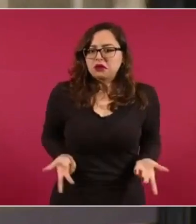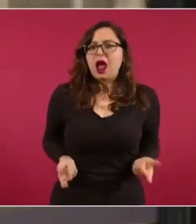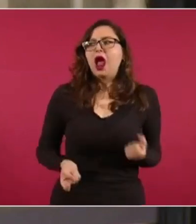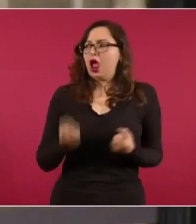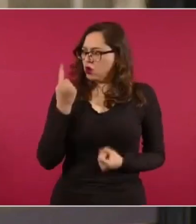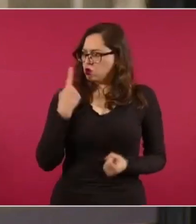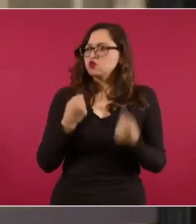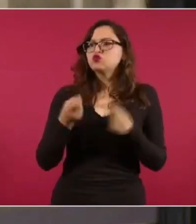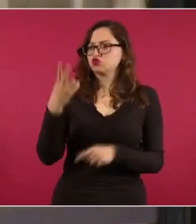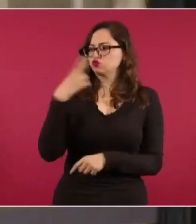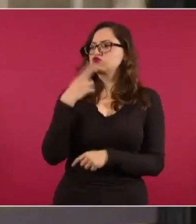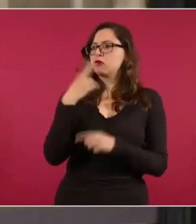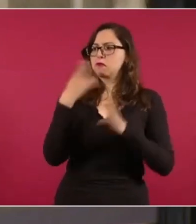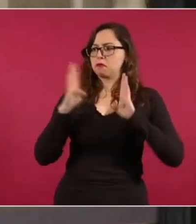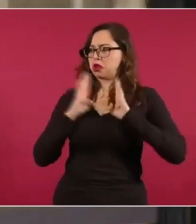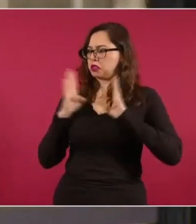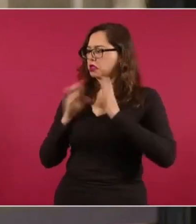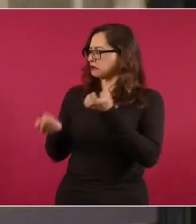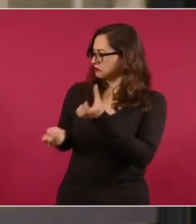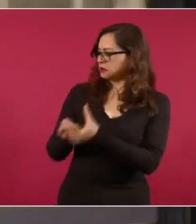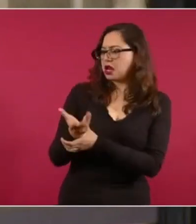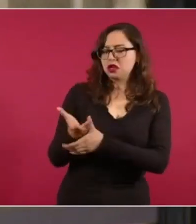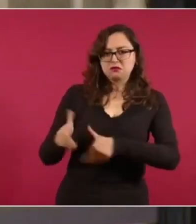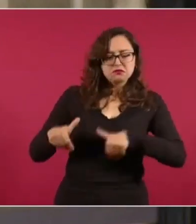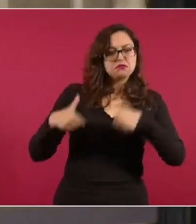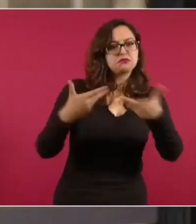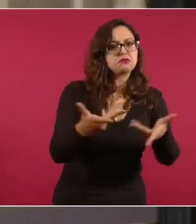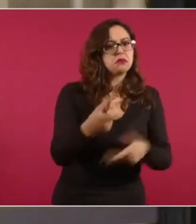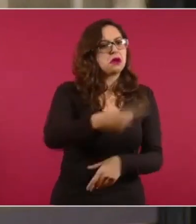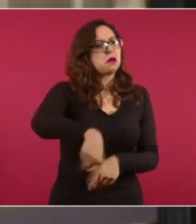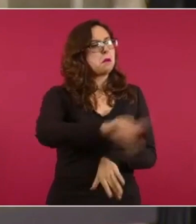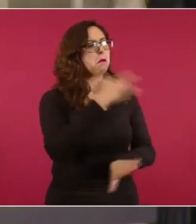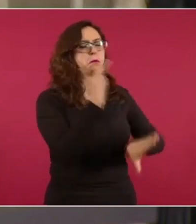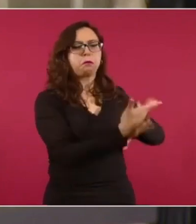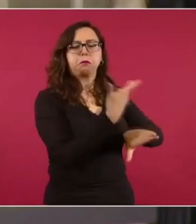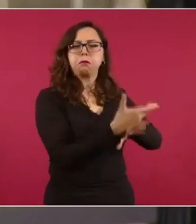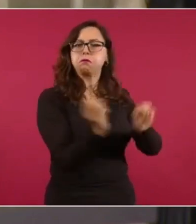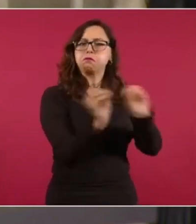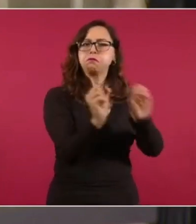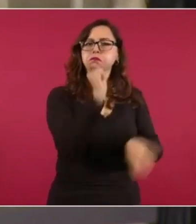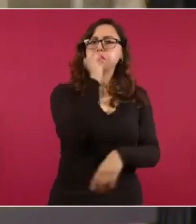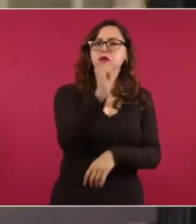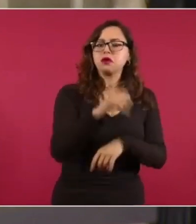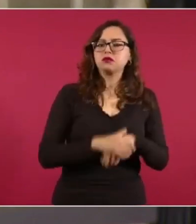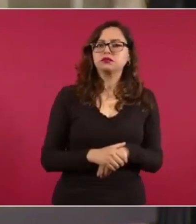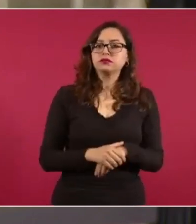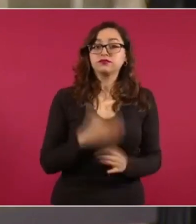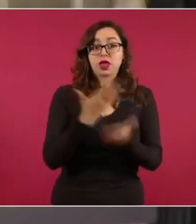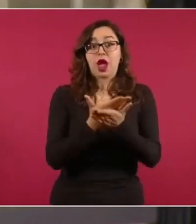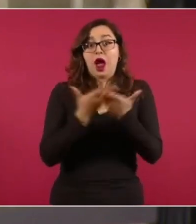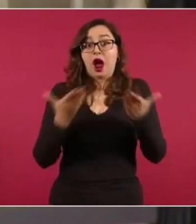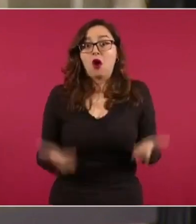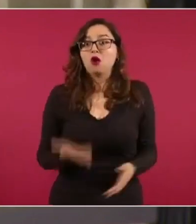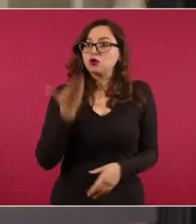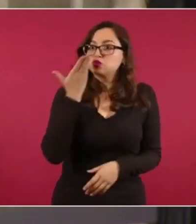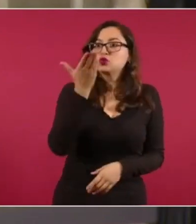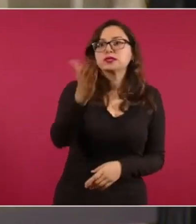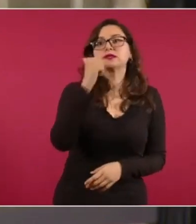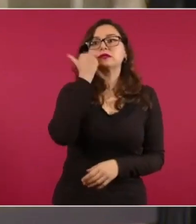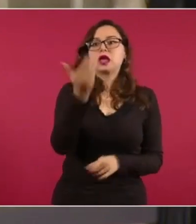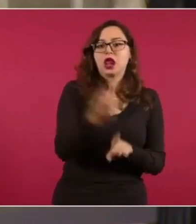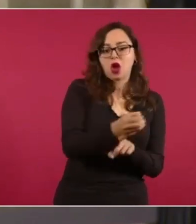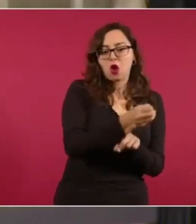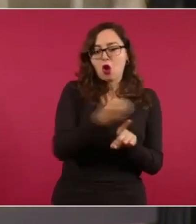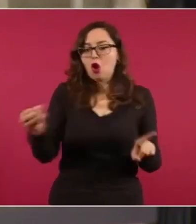haciendo. La iniciativa de 46 páginas que se envió y que mañana, martes 4 de octubre, el